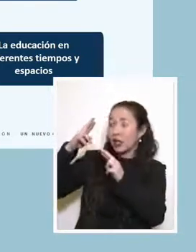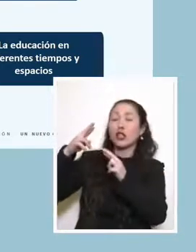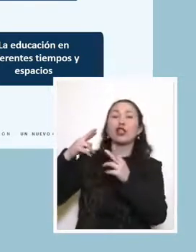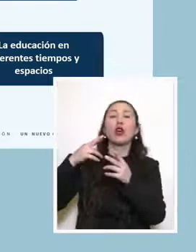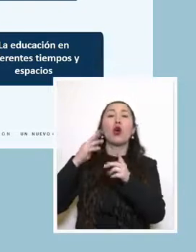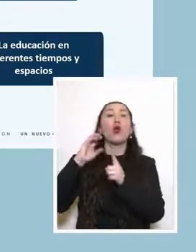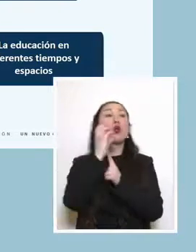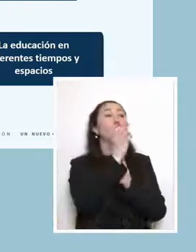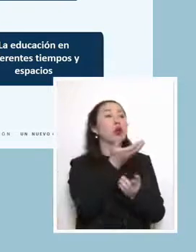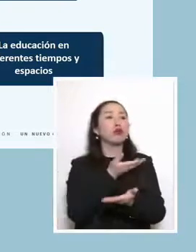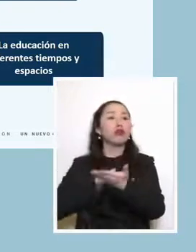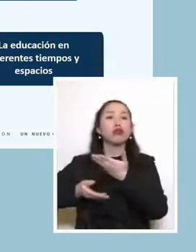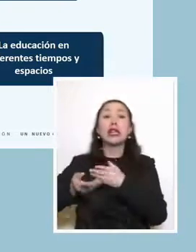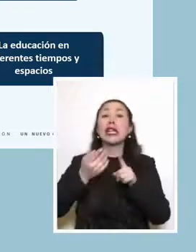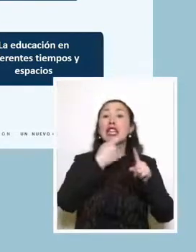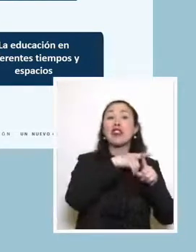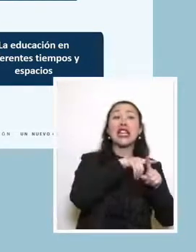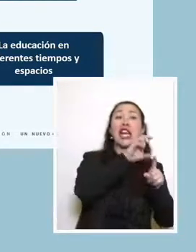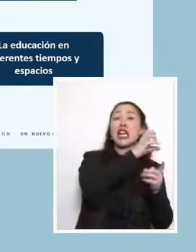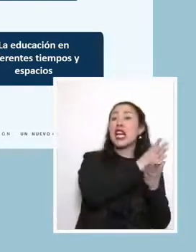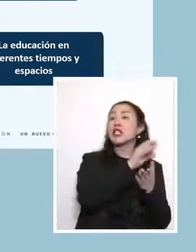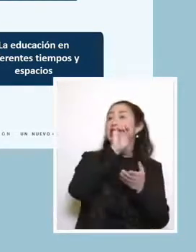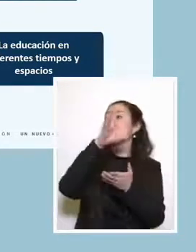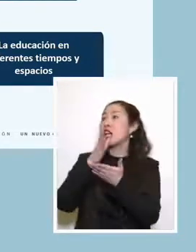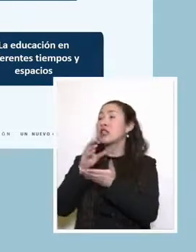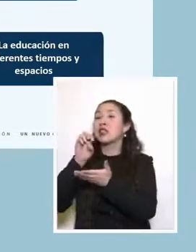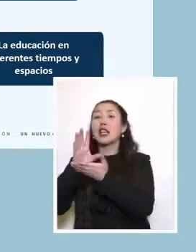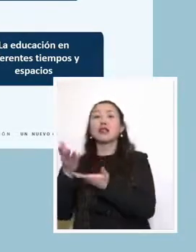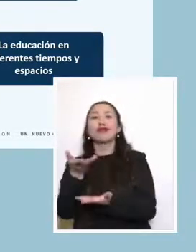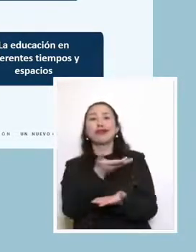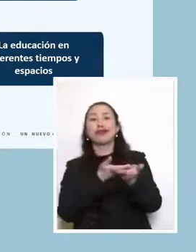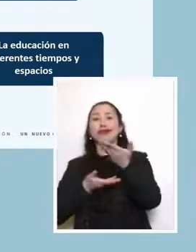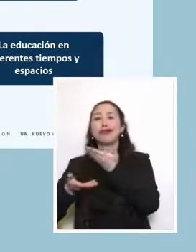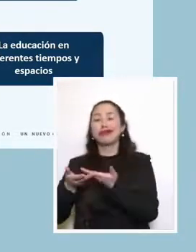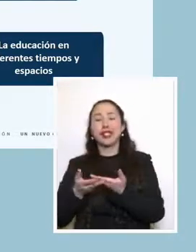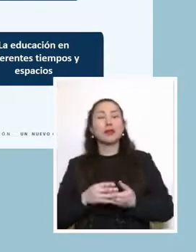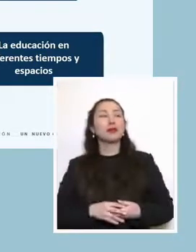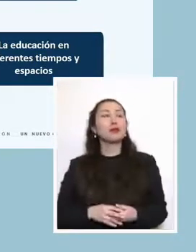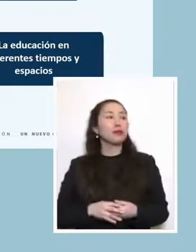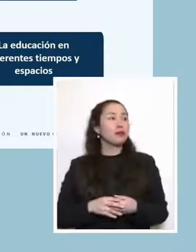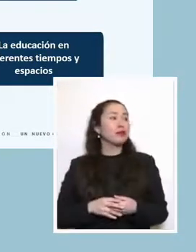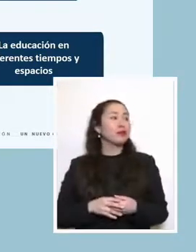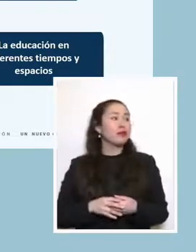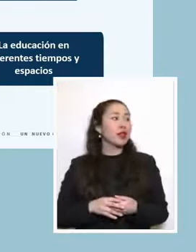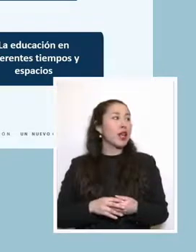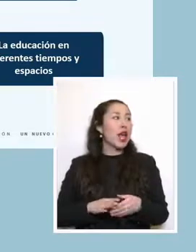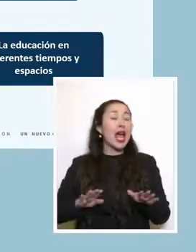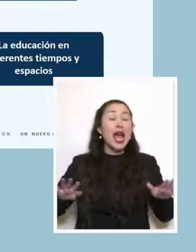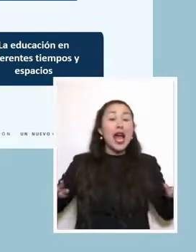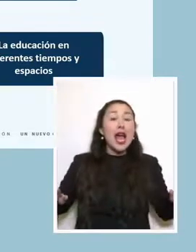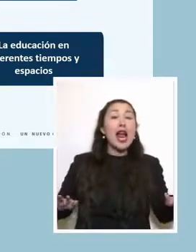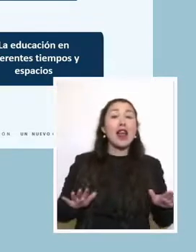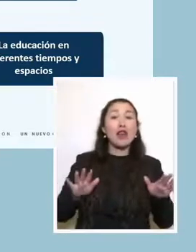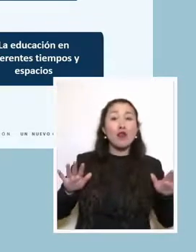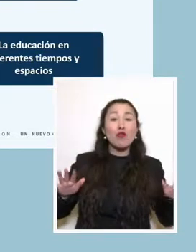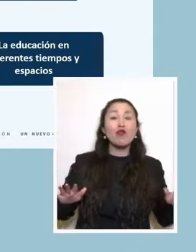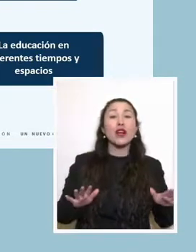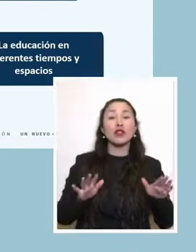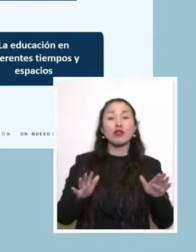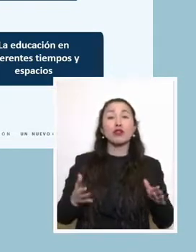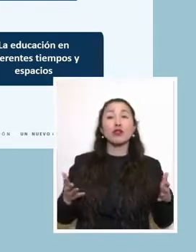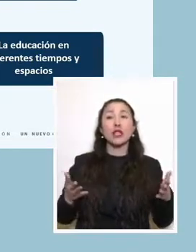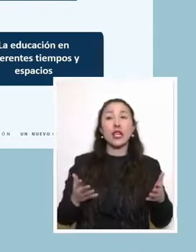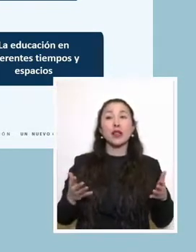interdisciplinario. El tremendo esfuerzo, el trabajo y el potencial